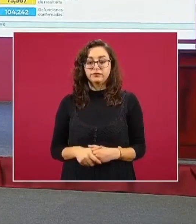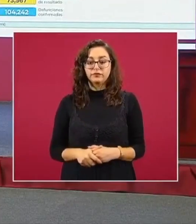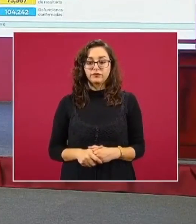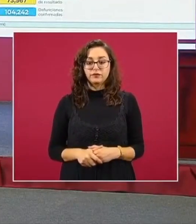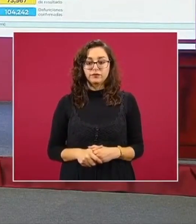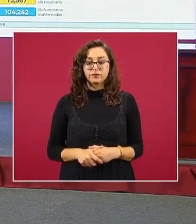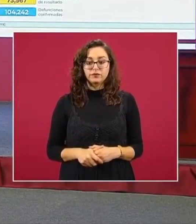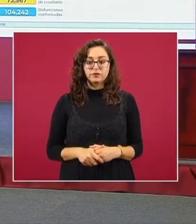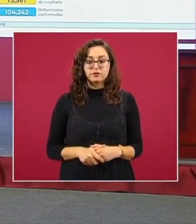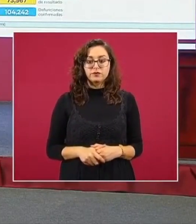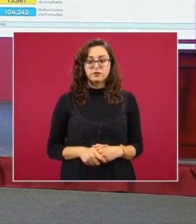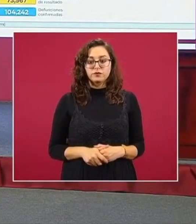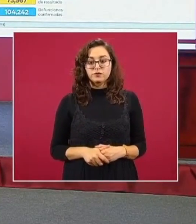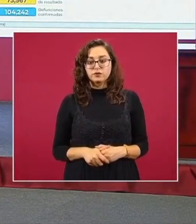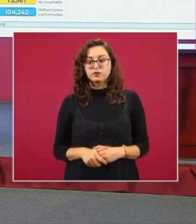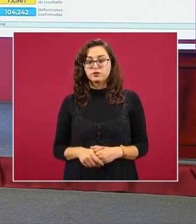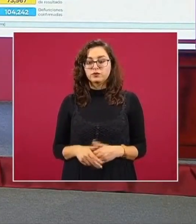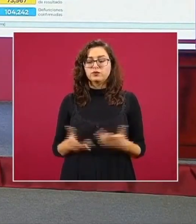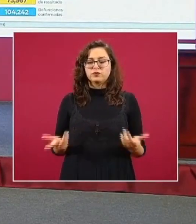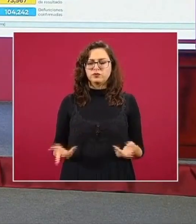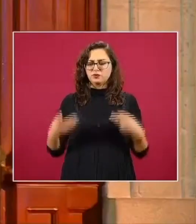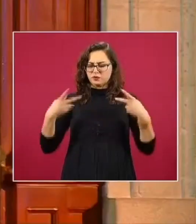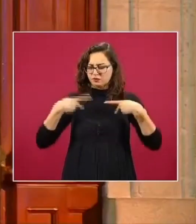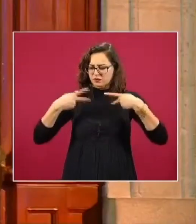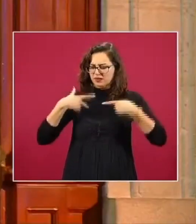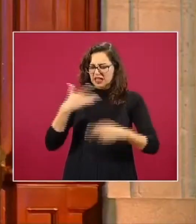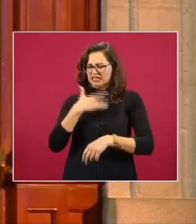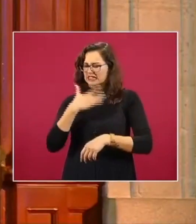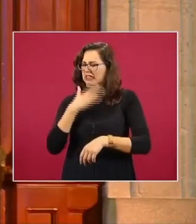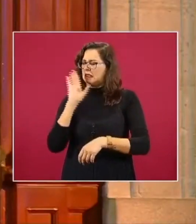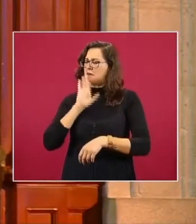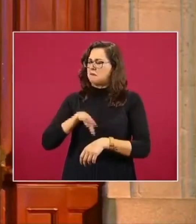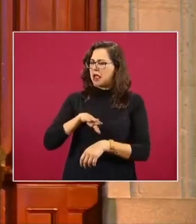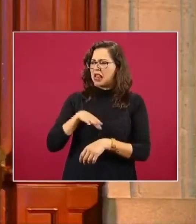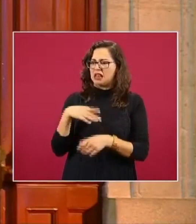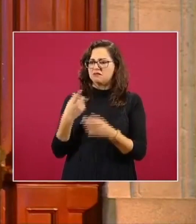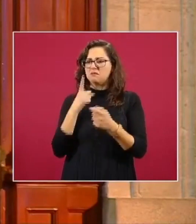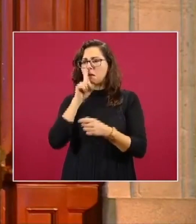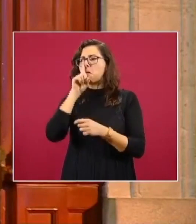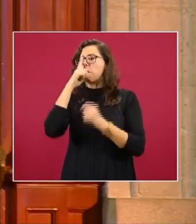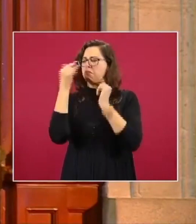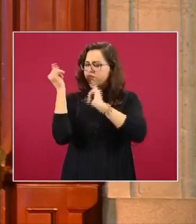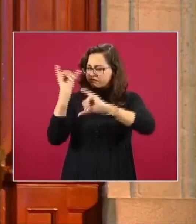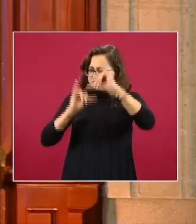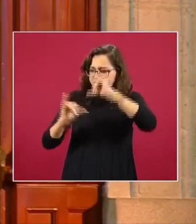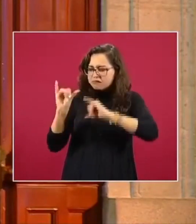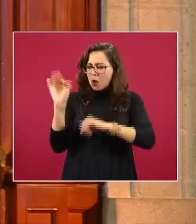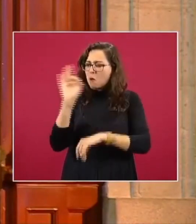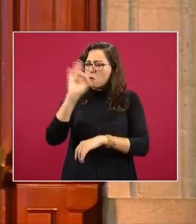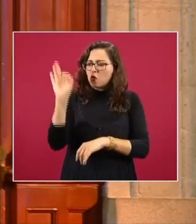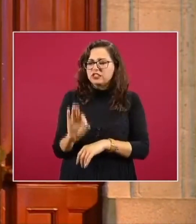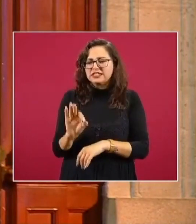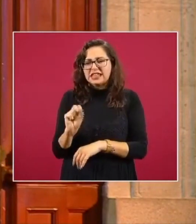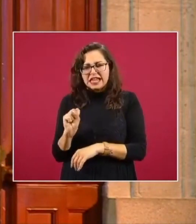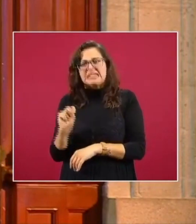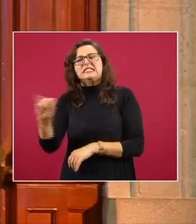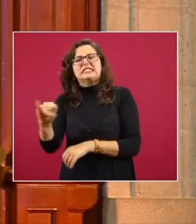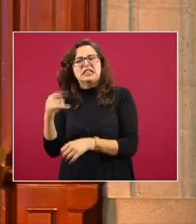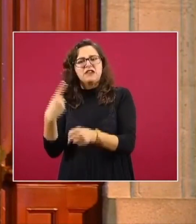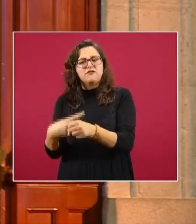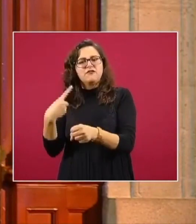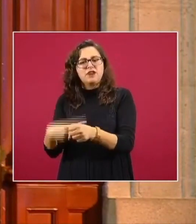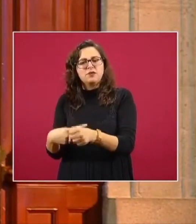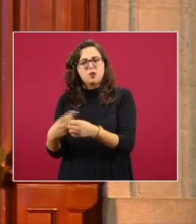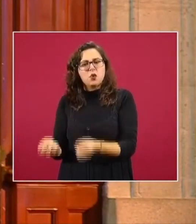este martes, miércoles y jueves, cuando el miércoles se rompieron los récords, el récord que había de número de muertos, no